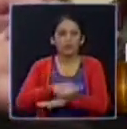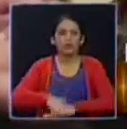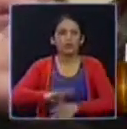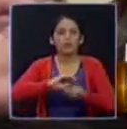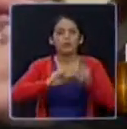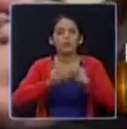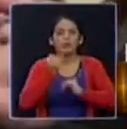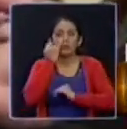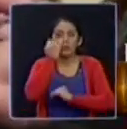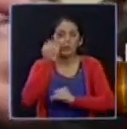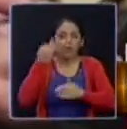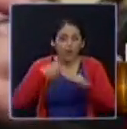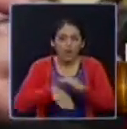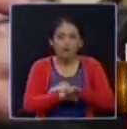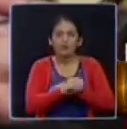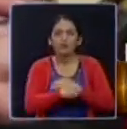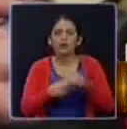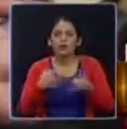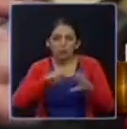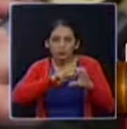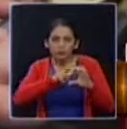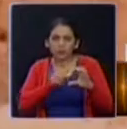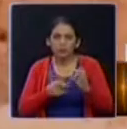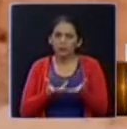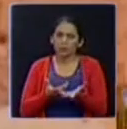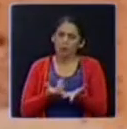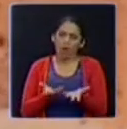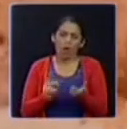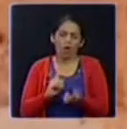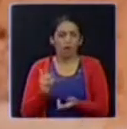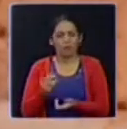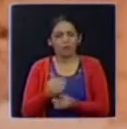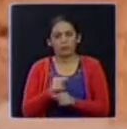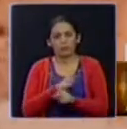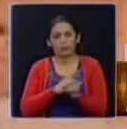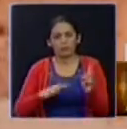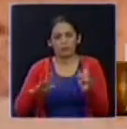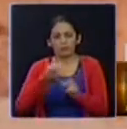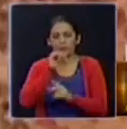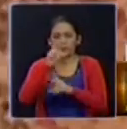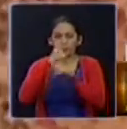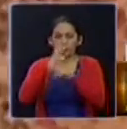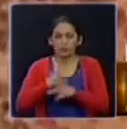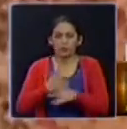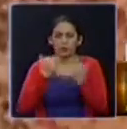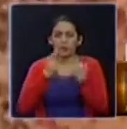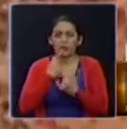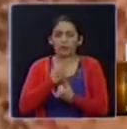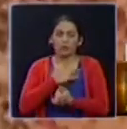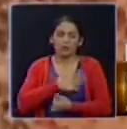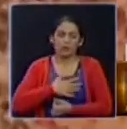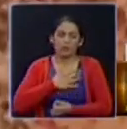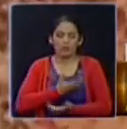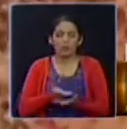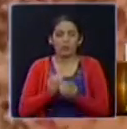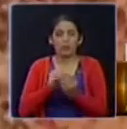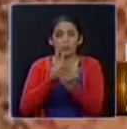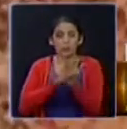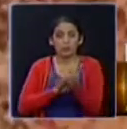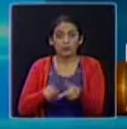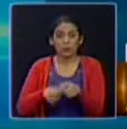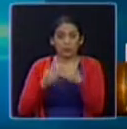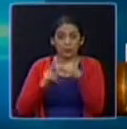cantidad de ecosistemas que son absolutamente frágiles. Además de las nuevas concesiones, piden que se revise los proyectos que ya están en